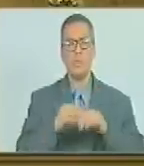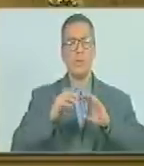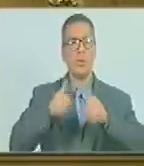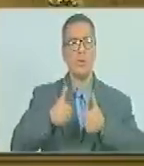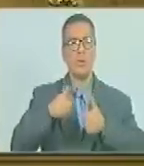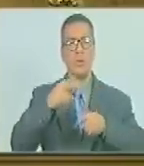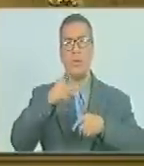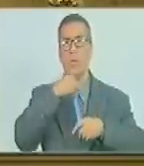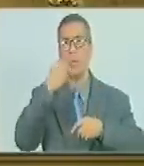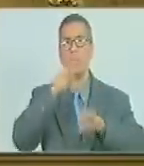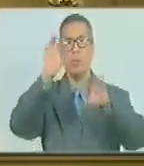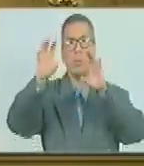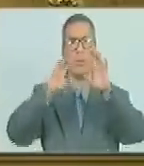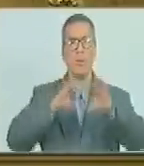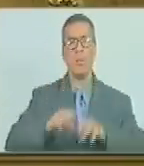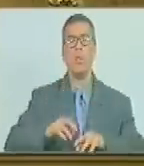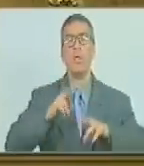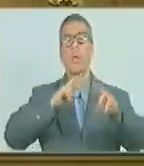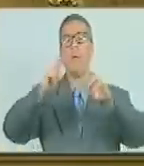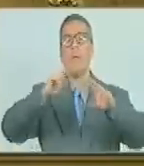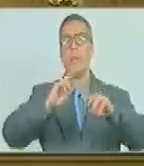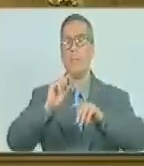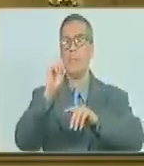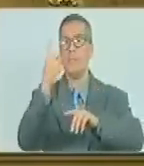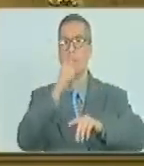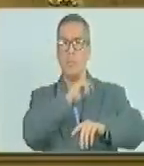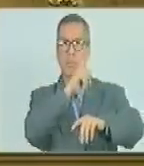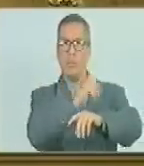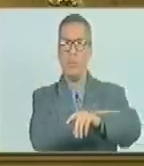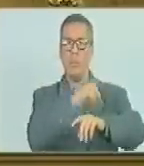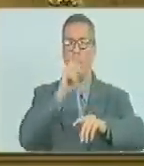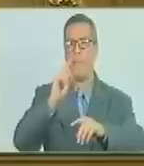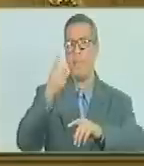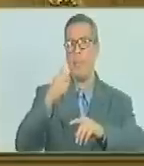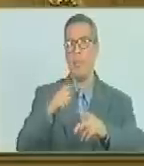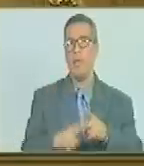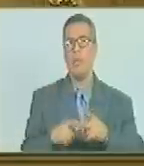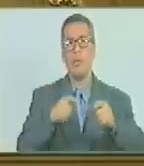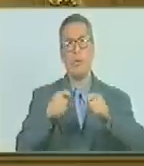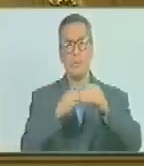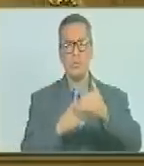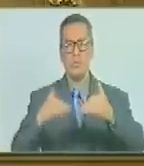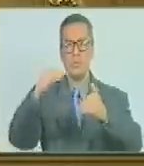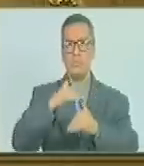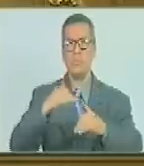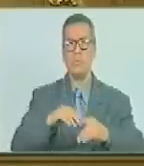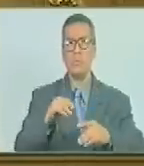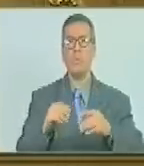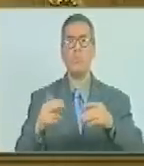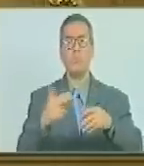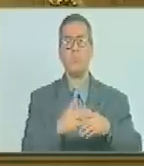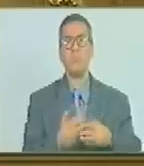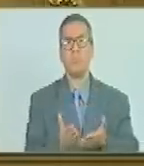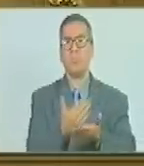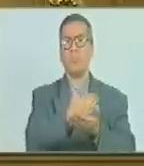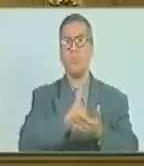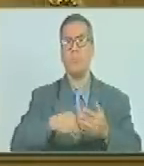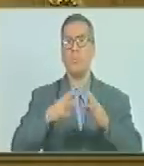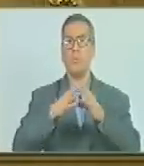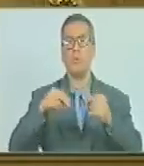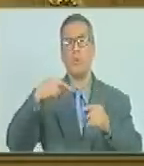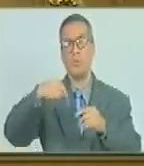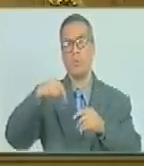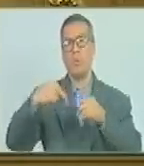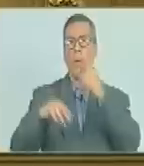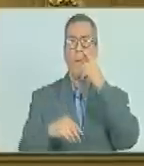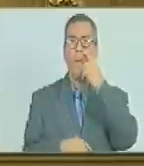de la política exterior de las principales potencias, cuya finalidad es la dominación, la explotación y la expoliación de los recursos